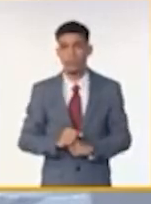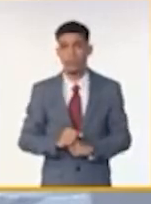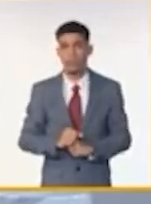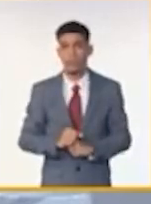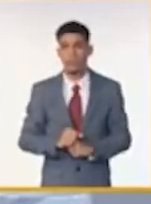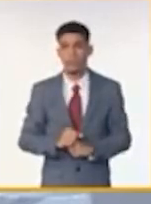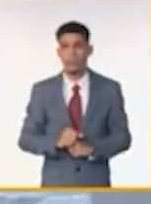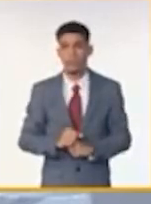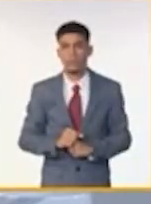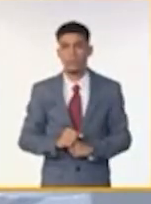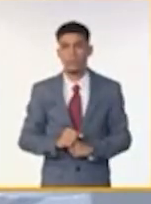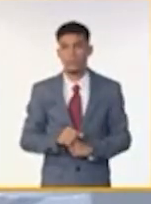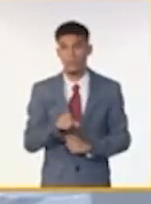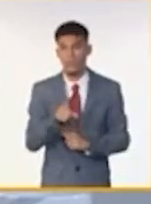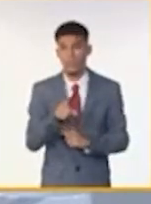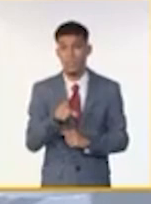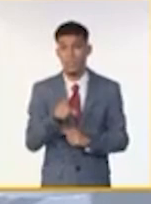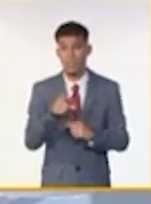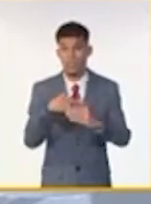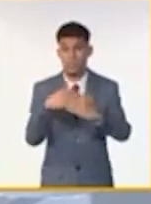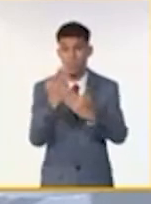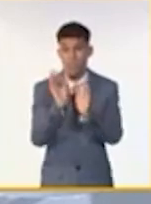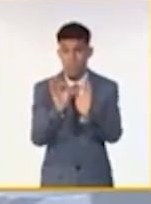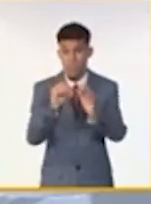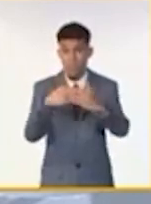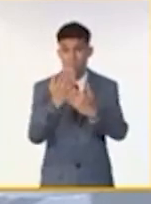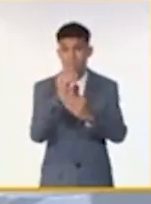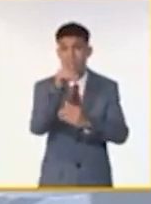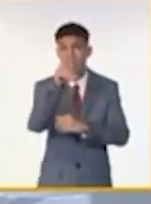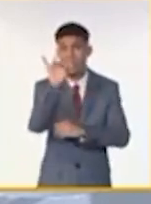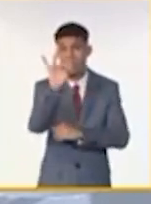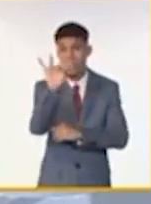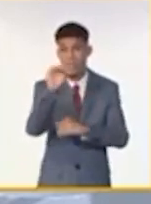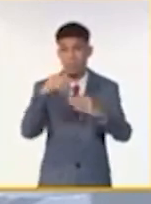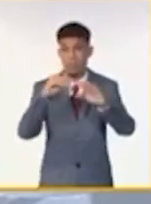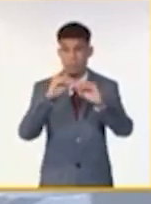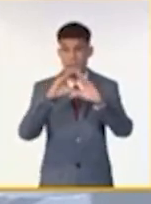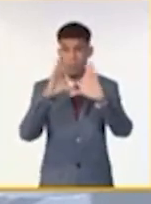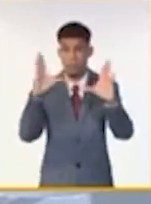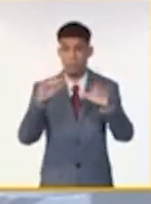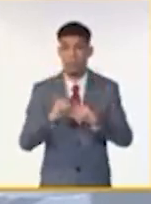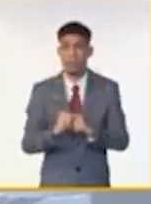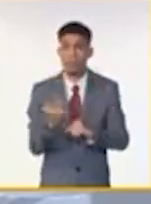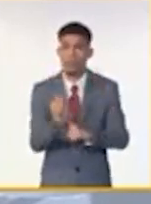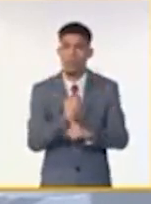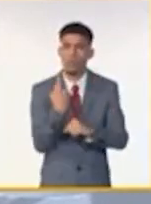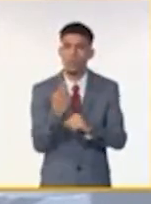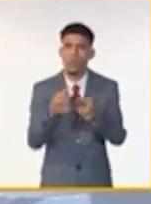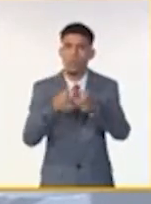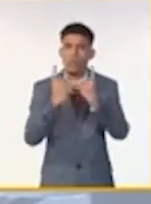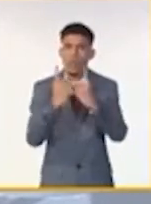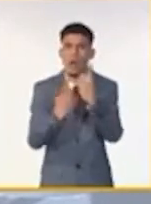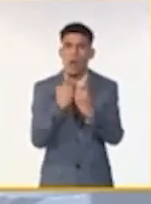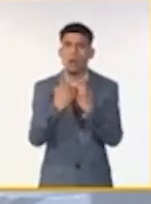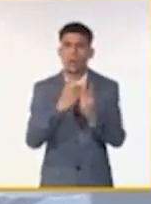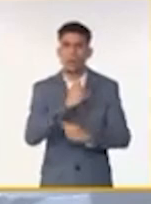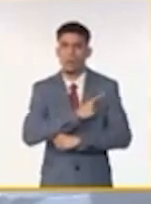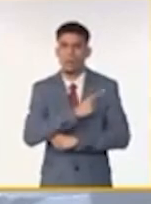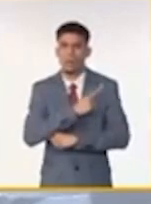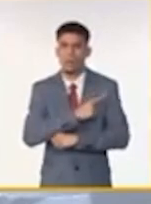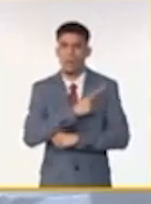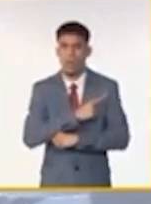esa ese día en la mañana nosotros debemos tomar posesión de algunos diputados que